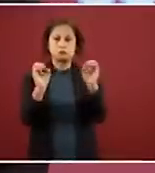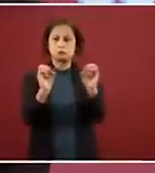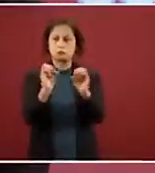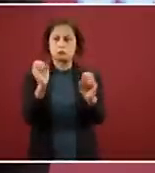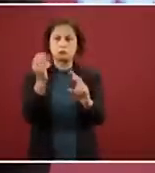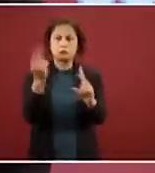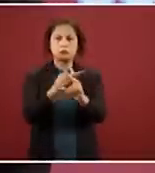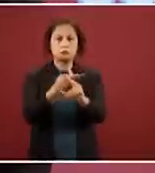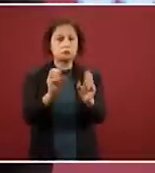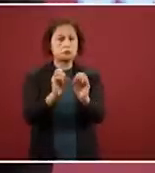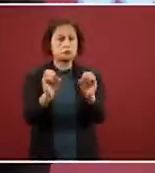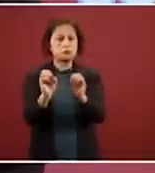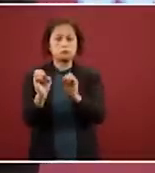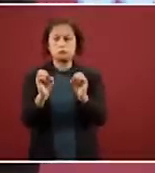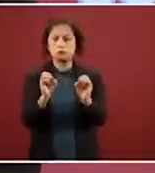homicidios, no hay